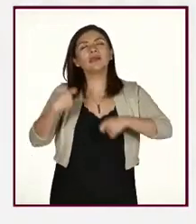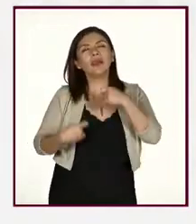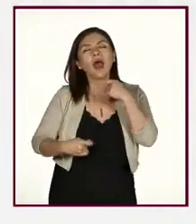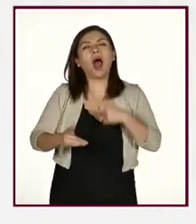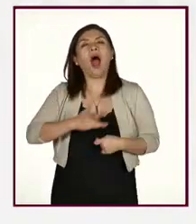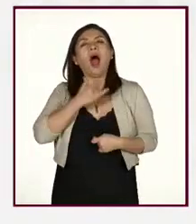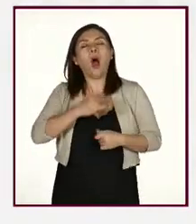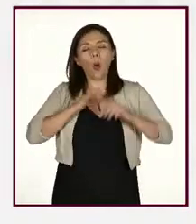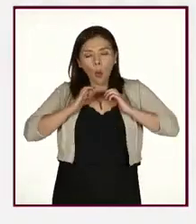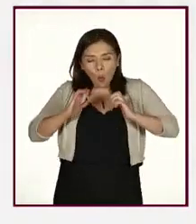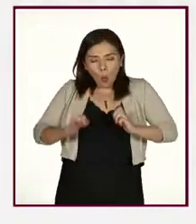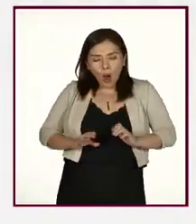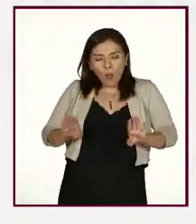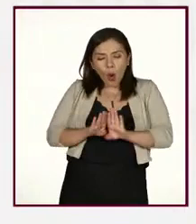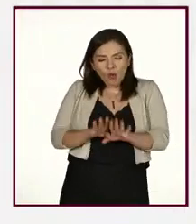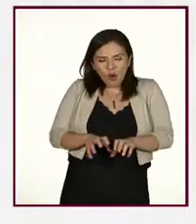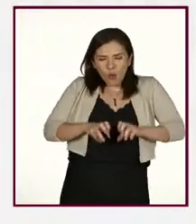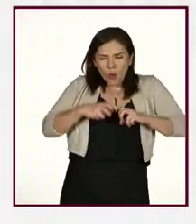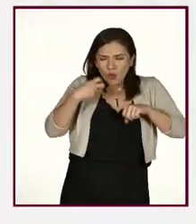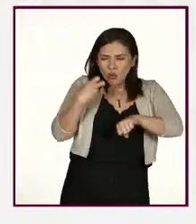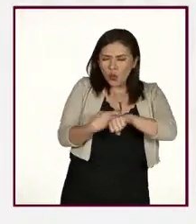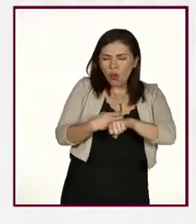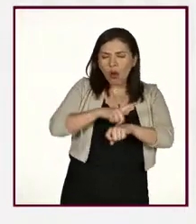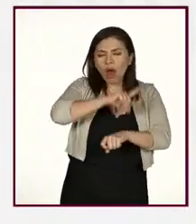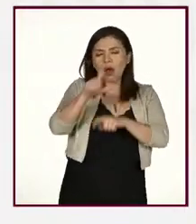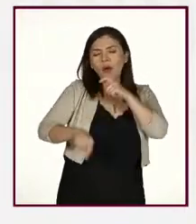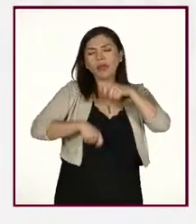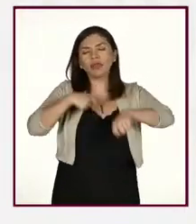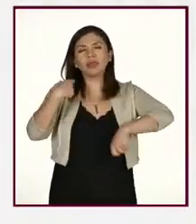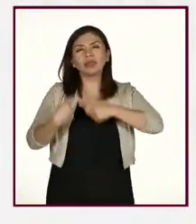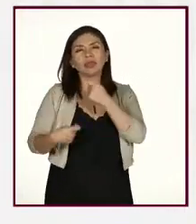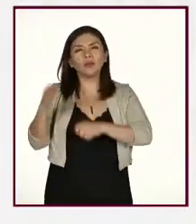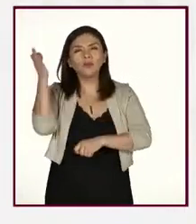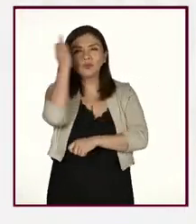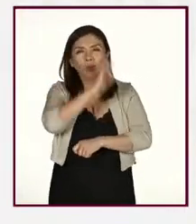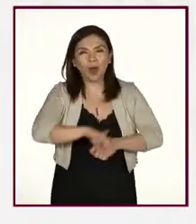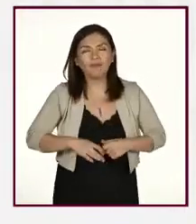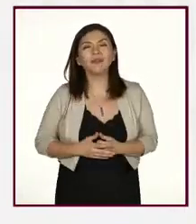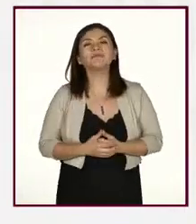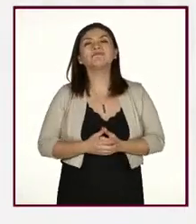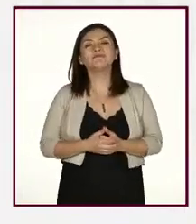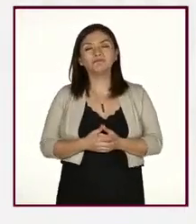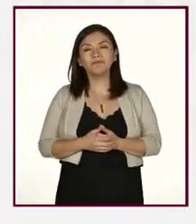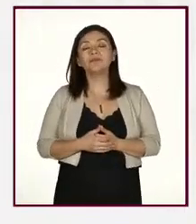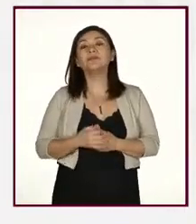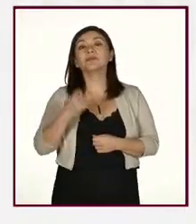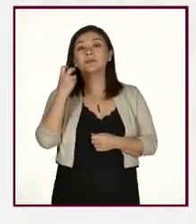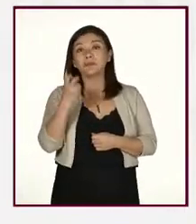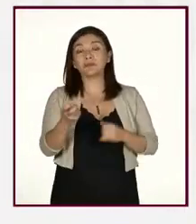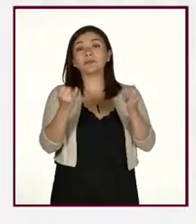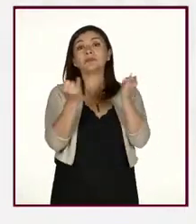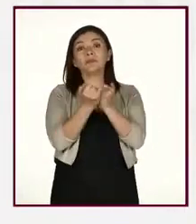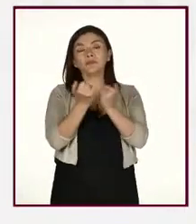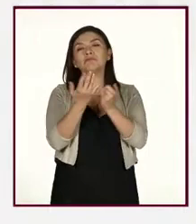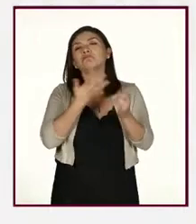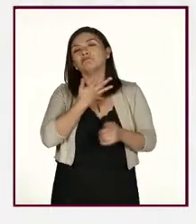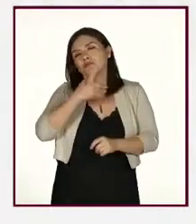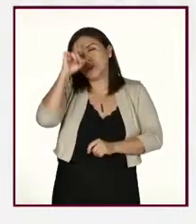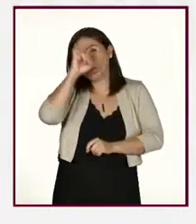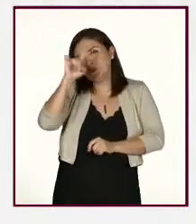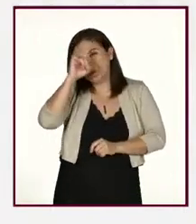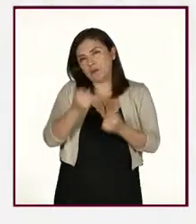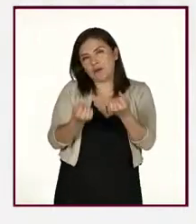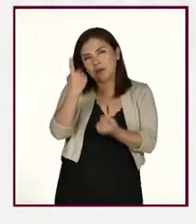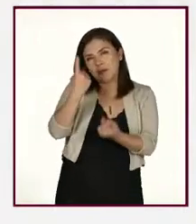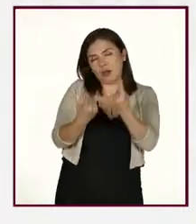de relajación, de estar activando el sistema parasimpático. ¿Sí? Entonces, esas son ciertas técnicas.